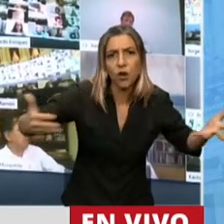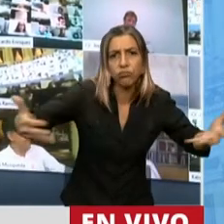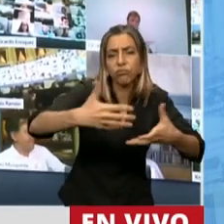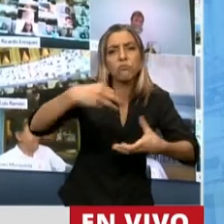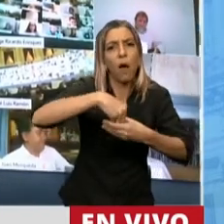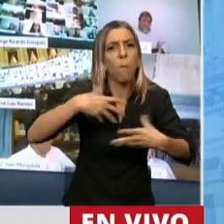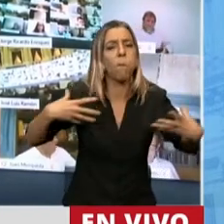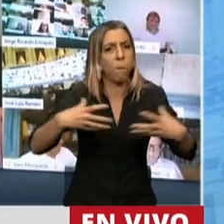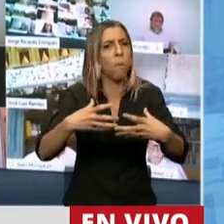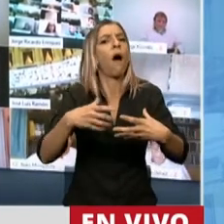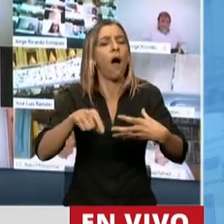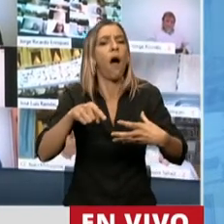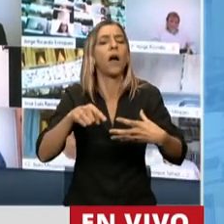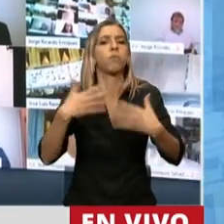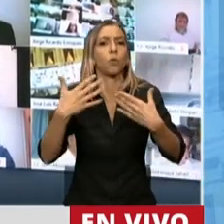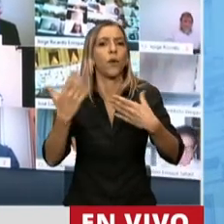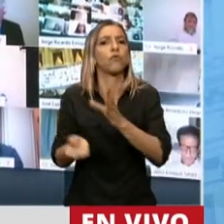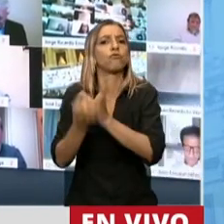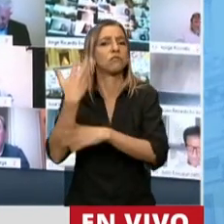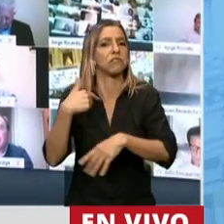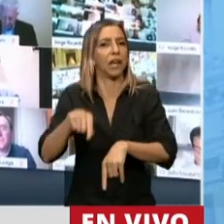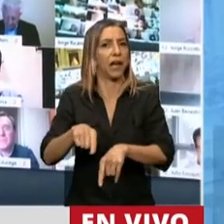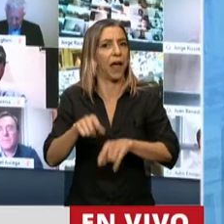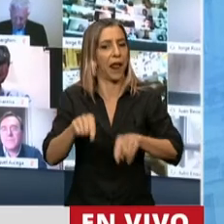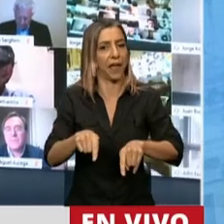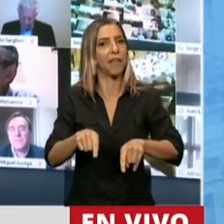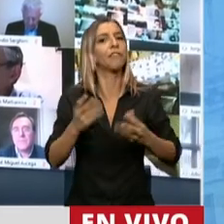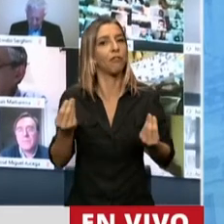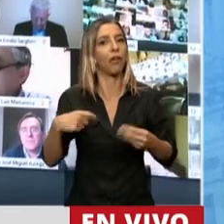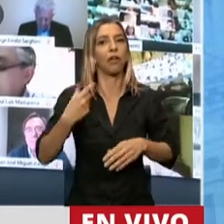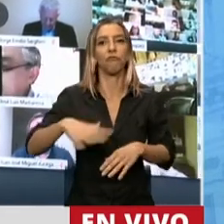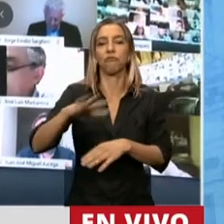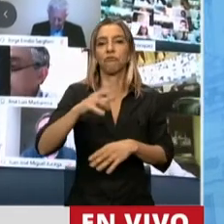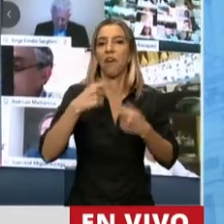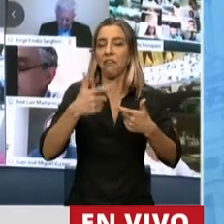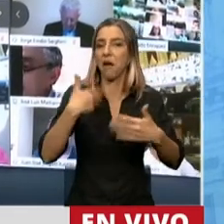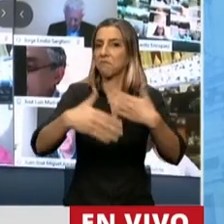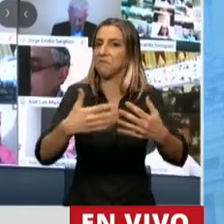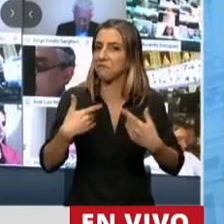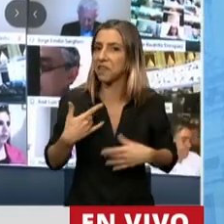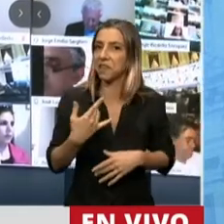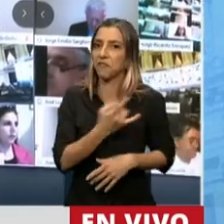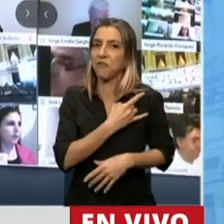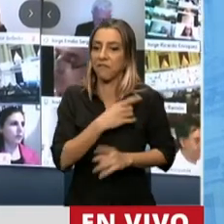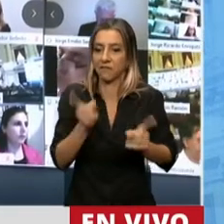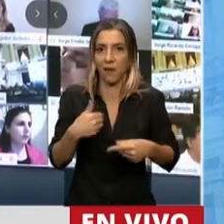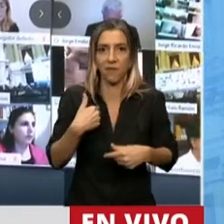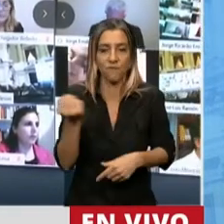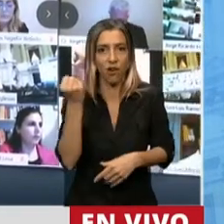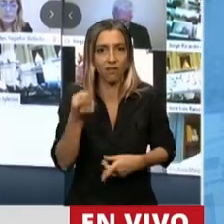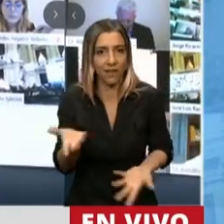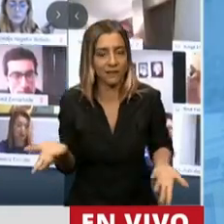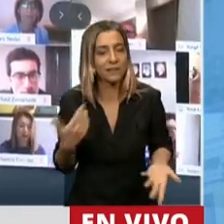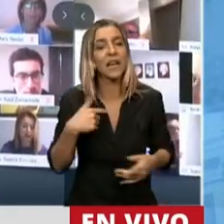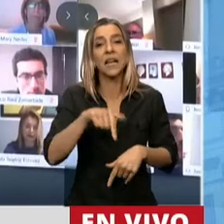sustento a la creación de este emprendimiento social y académico y de formación. Aquí en esta ley tenemos, en